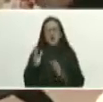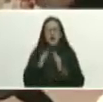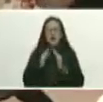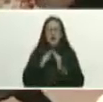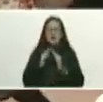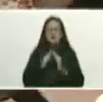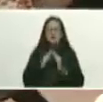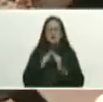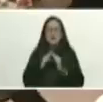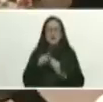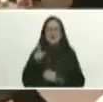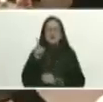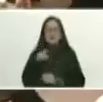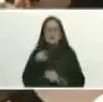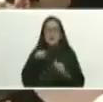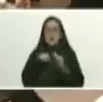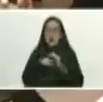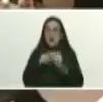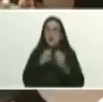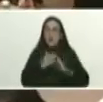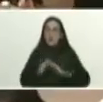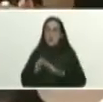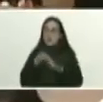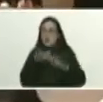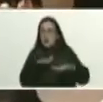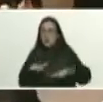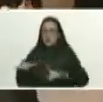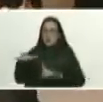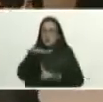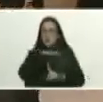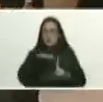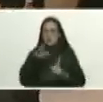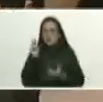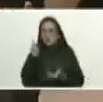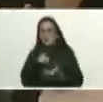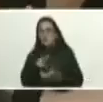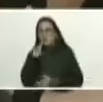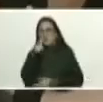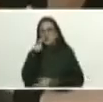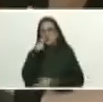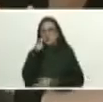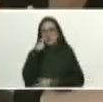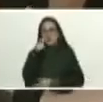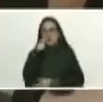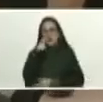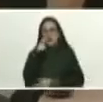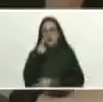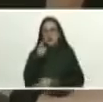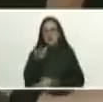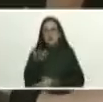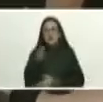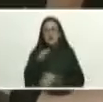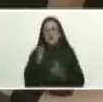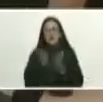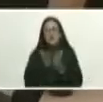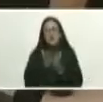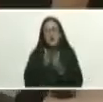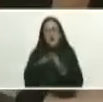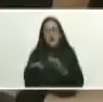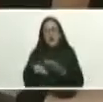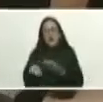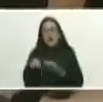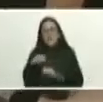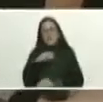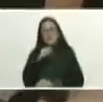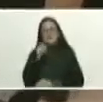gobernadora, el hogar, sino también el hábitat, la comunidad. Y venimos de inspeccionar justamente el Simoncito. Ministra, cuéntenos qué es lo